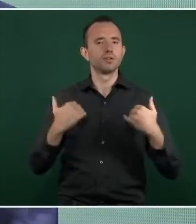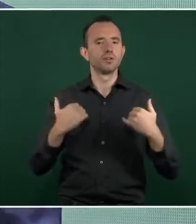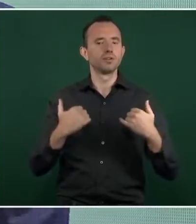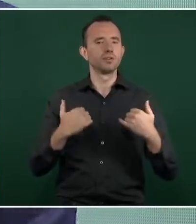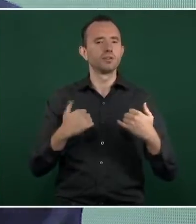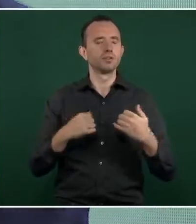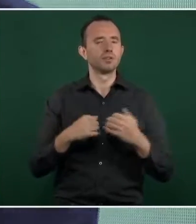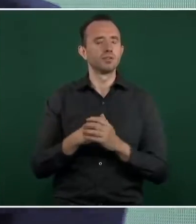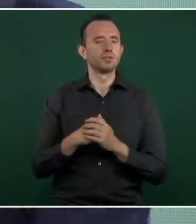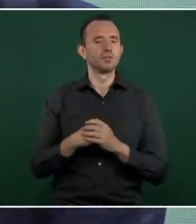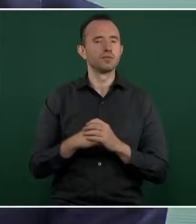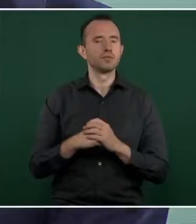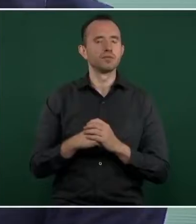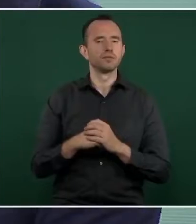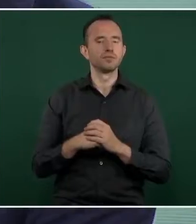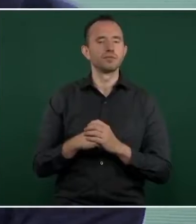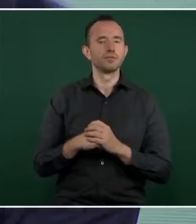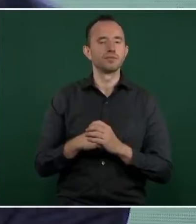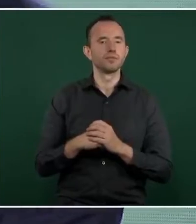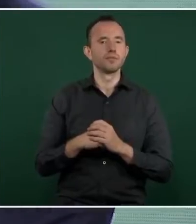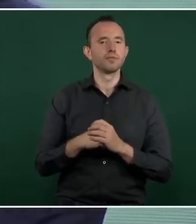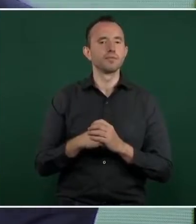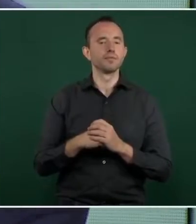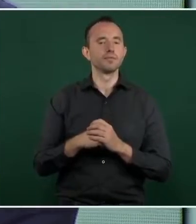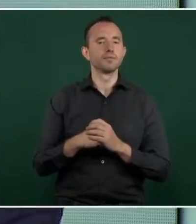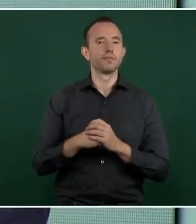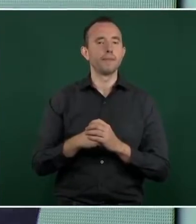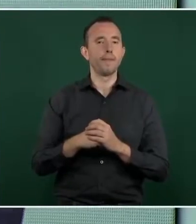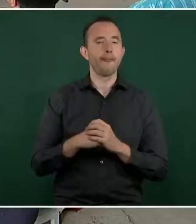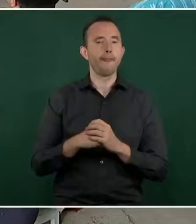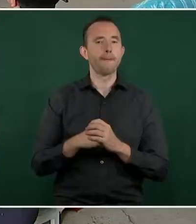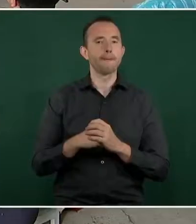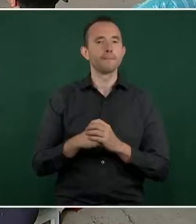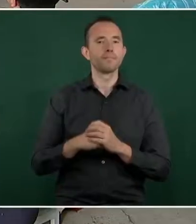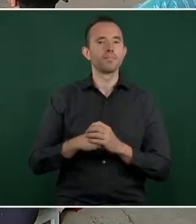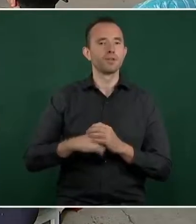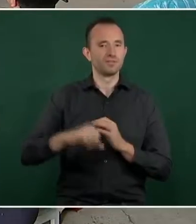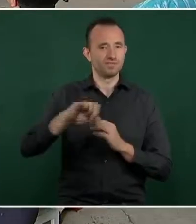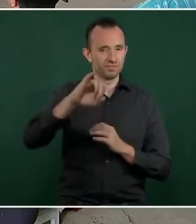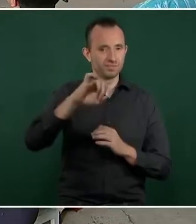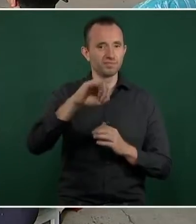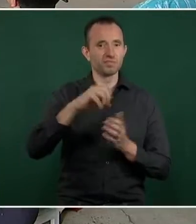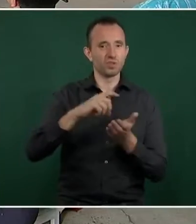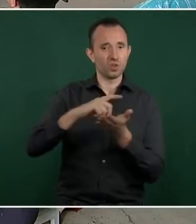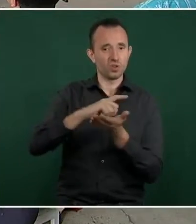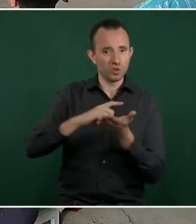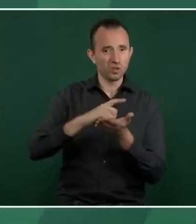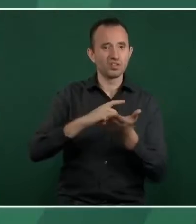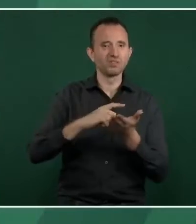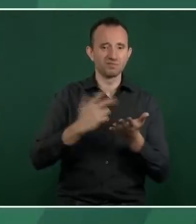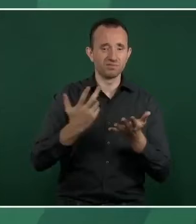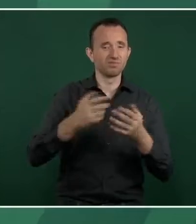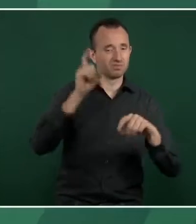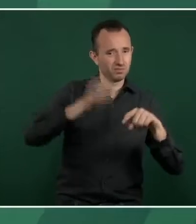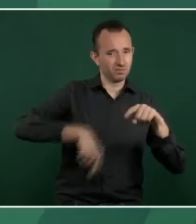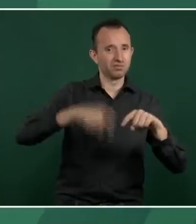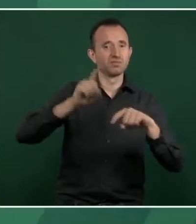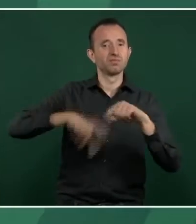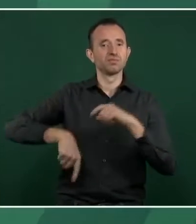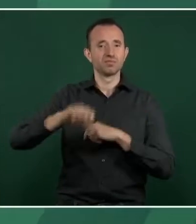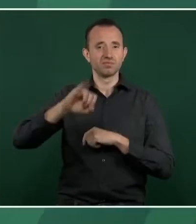Entonces, sí, estar decomisando droga, pero que no haya